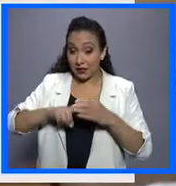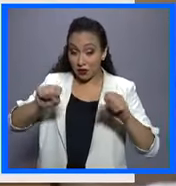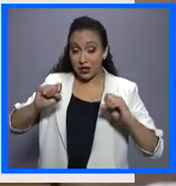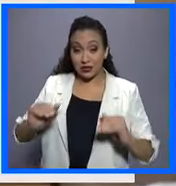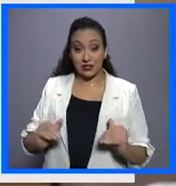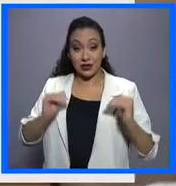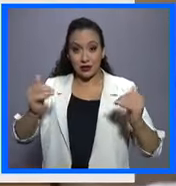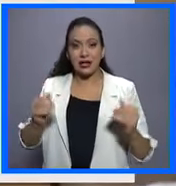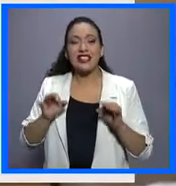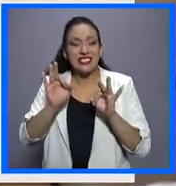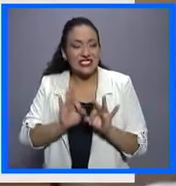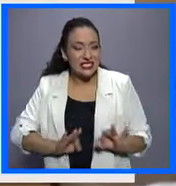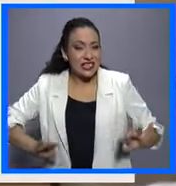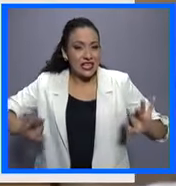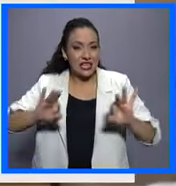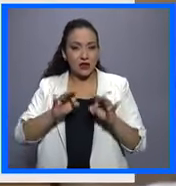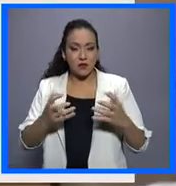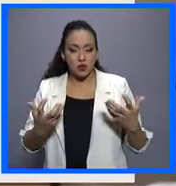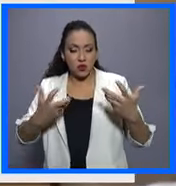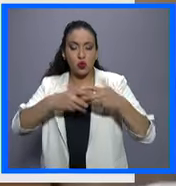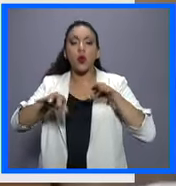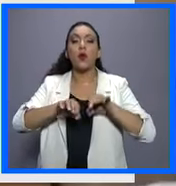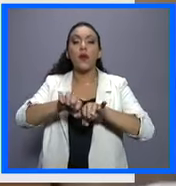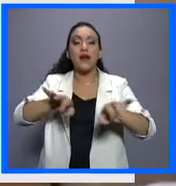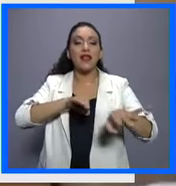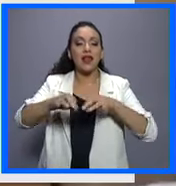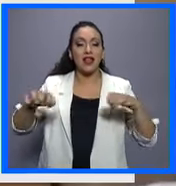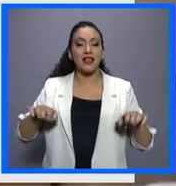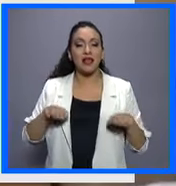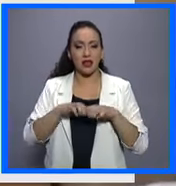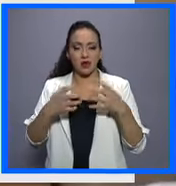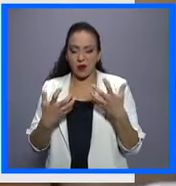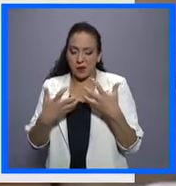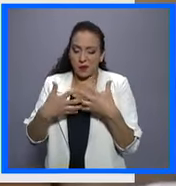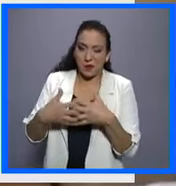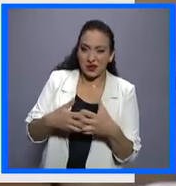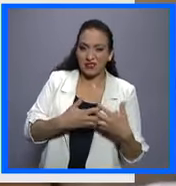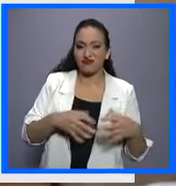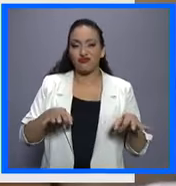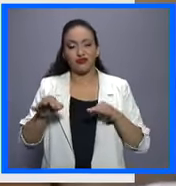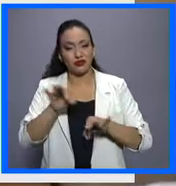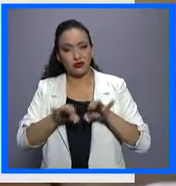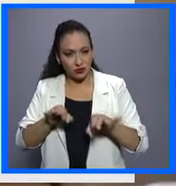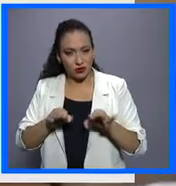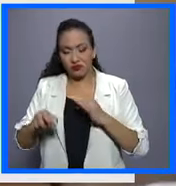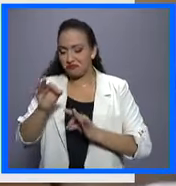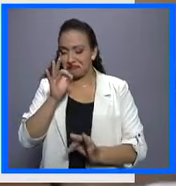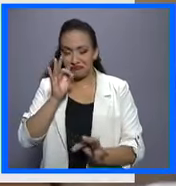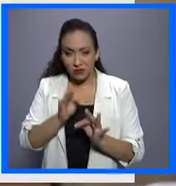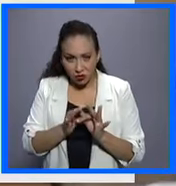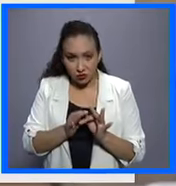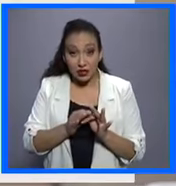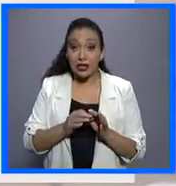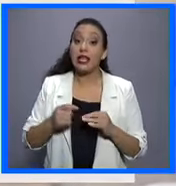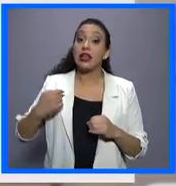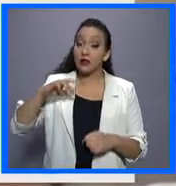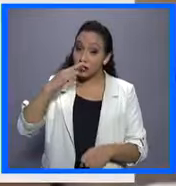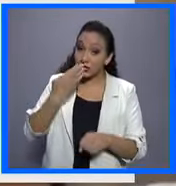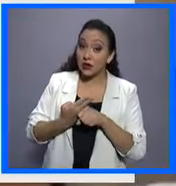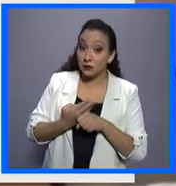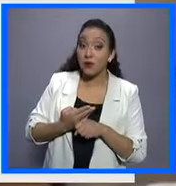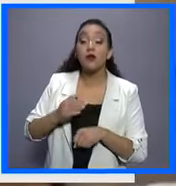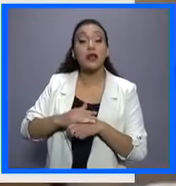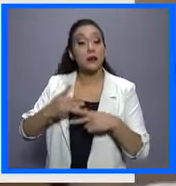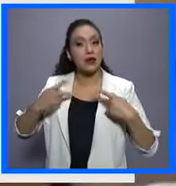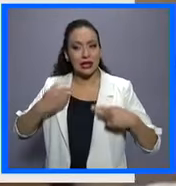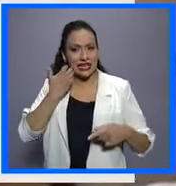trabajar en equipo no es una cortesía, es un deber constitucional y moral ante la población.